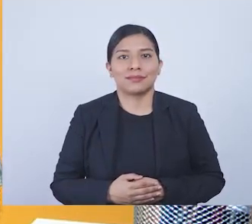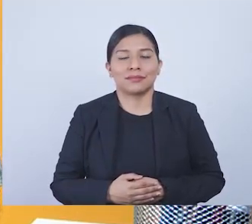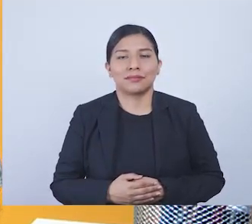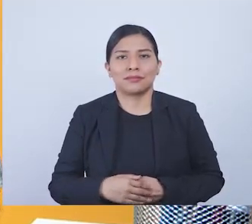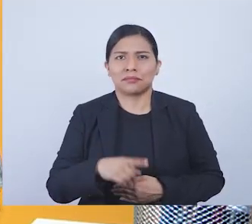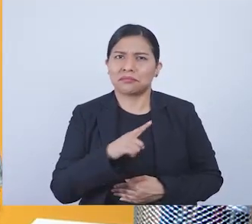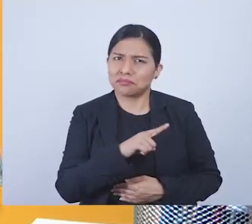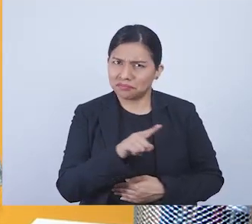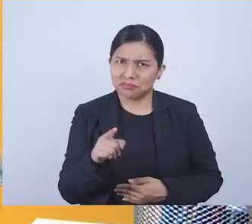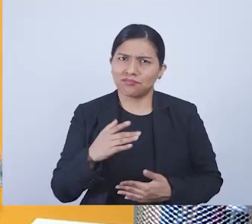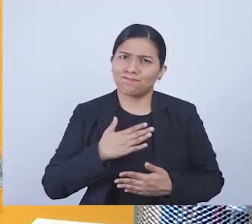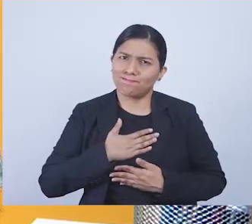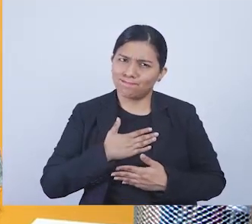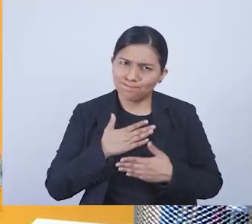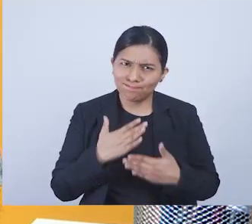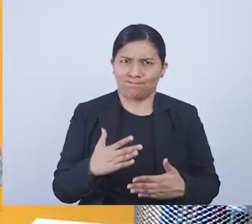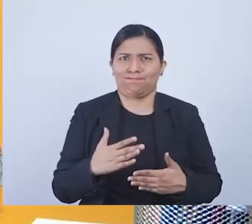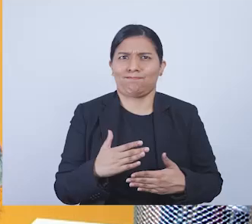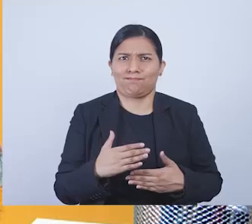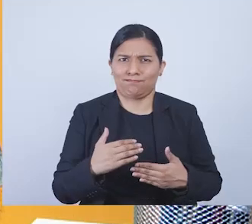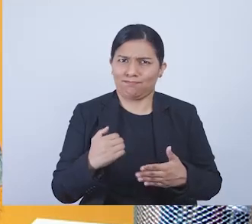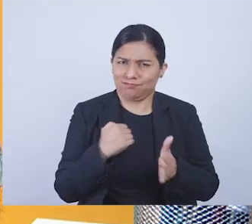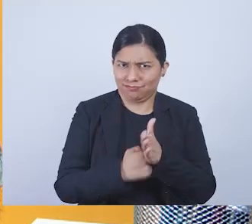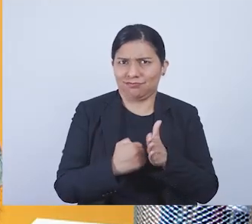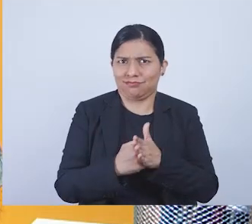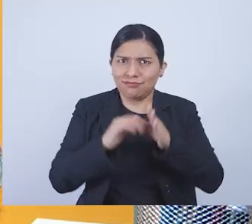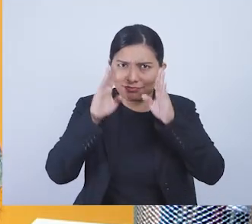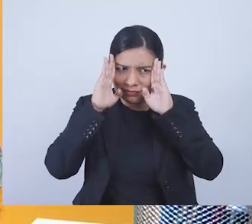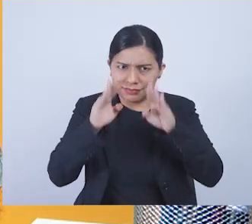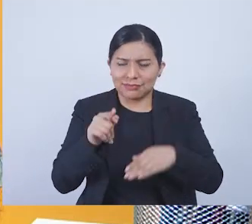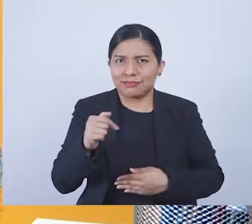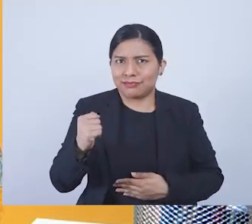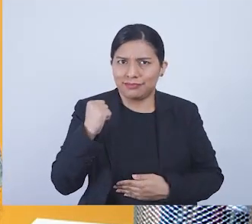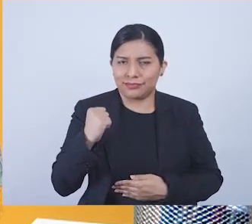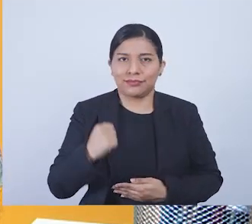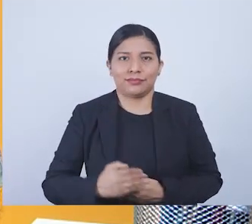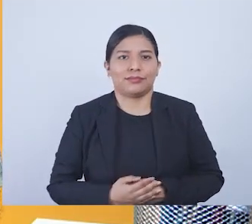voluntad de las autoridades para